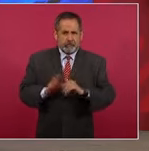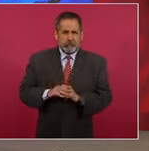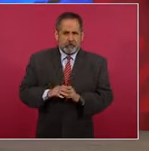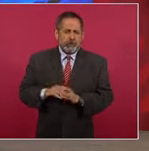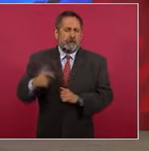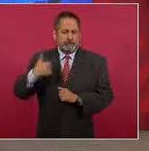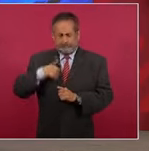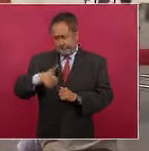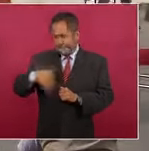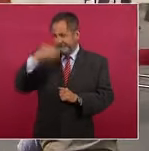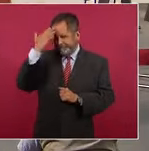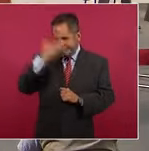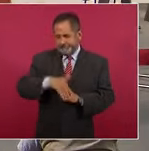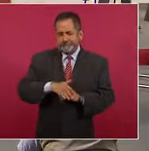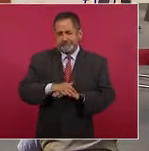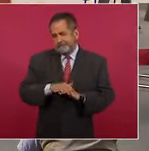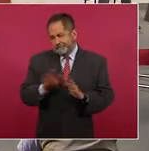sabíamos